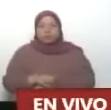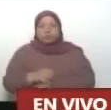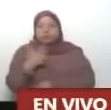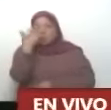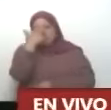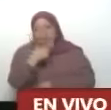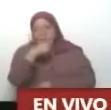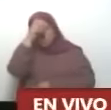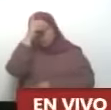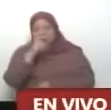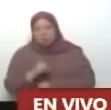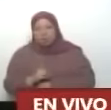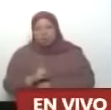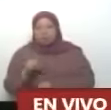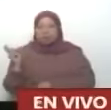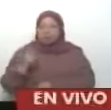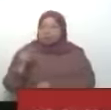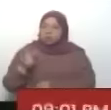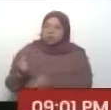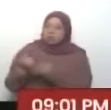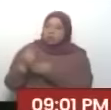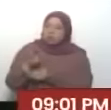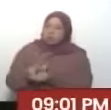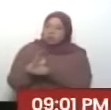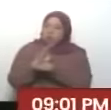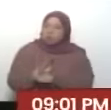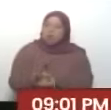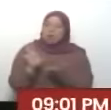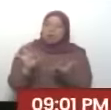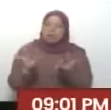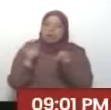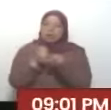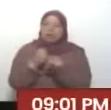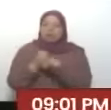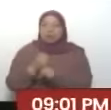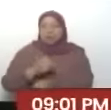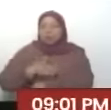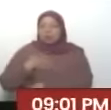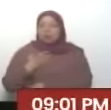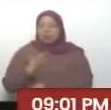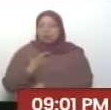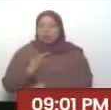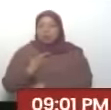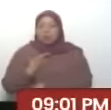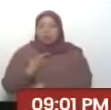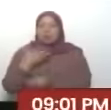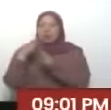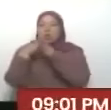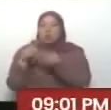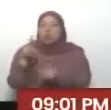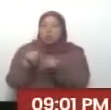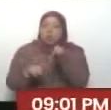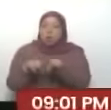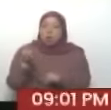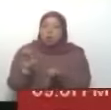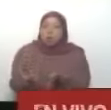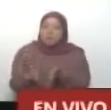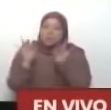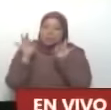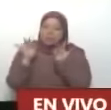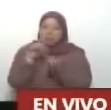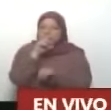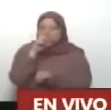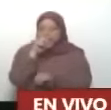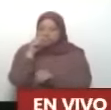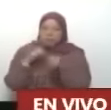personas con alguna discapacidad que necesitan cuidados especiales, y poder darle todos los cuidados especiales y